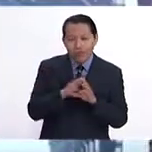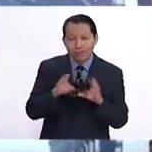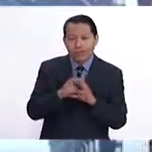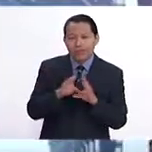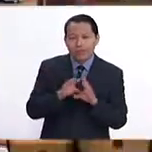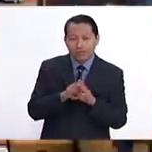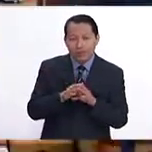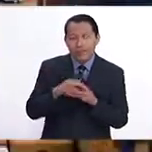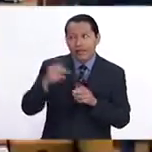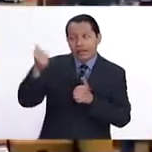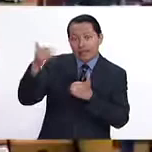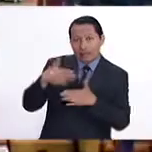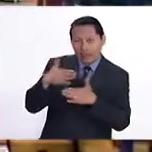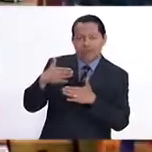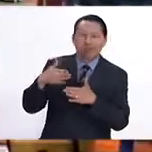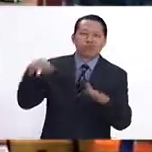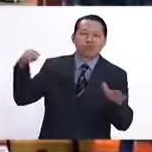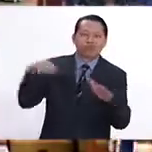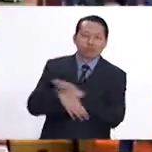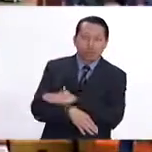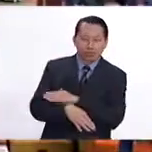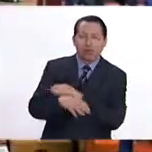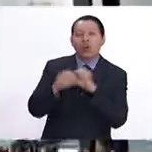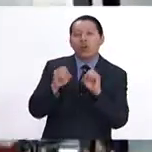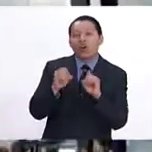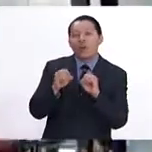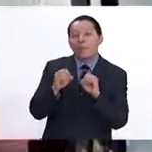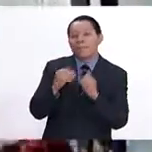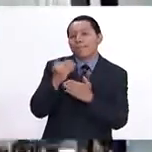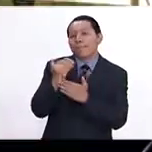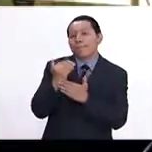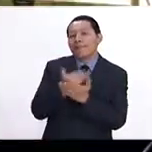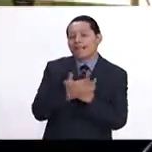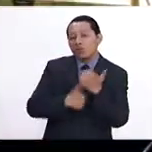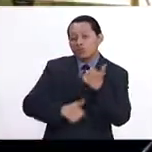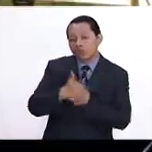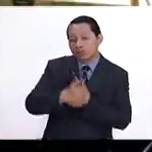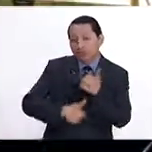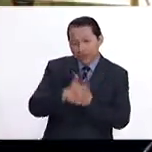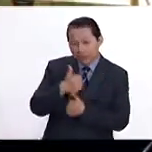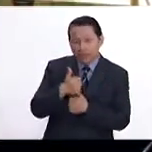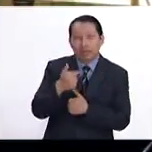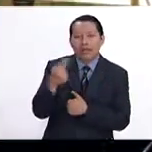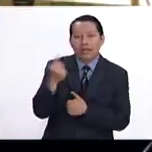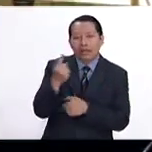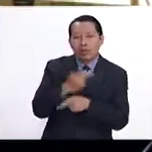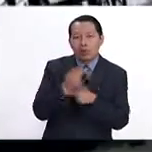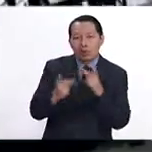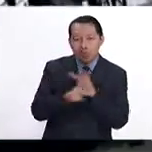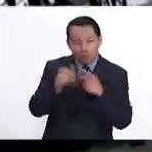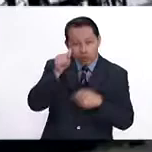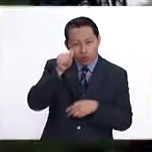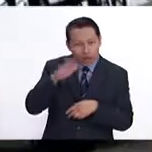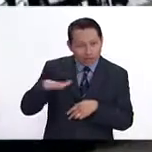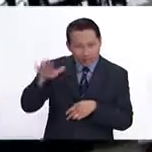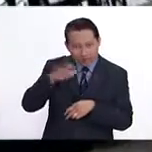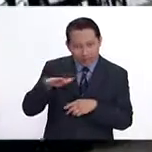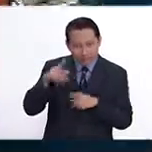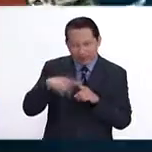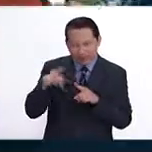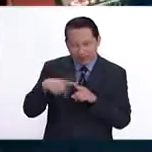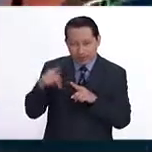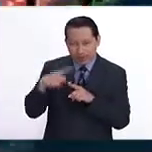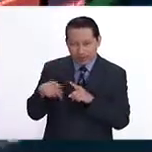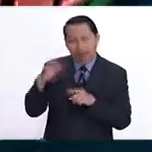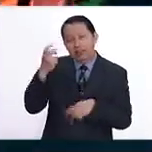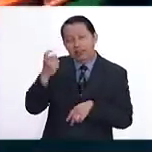esa exportación se caería o sería mucho menos competitiva que los productos asiáticos o europeos.